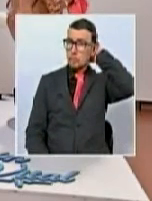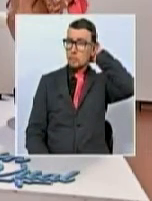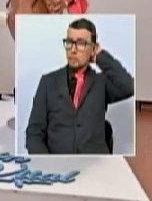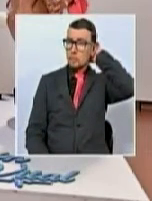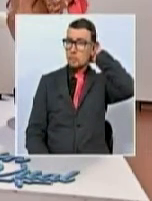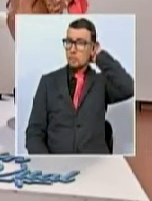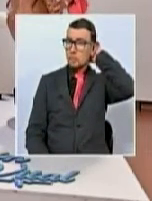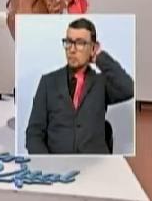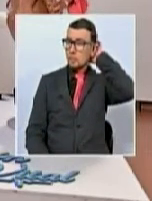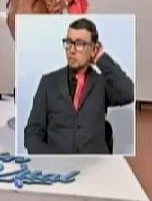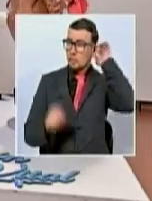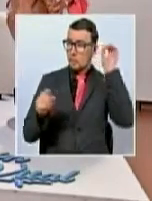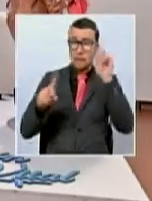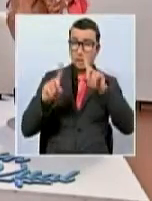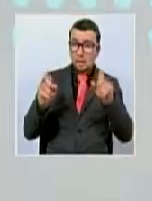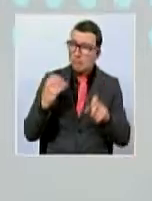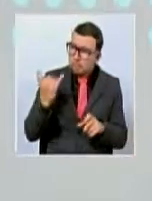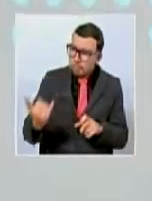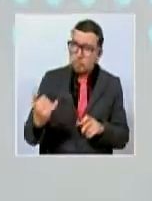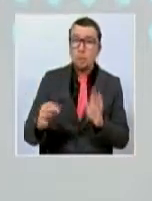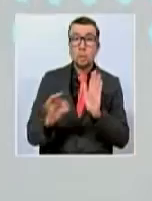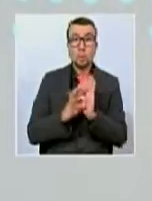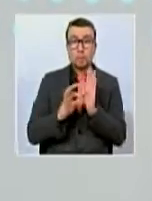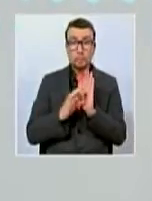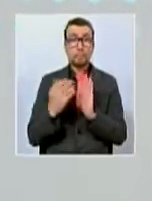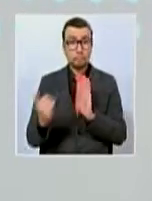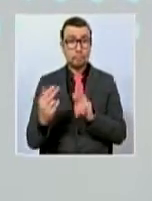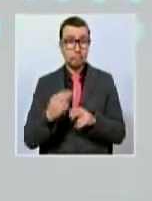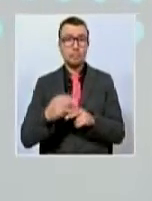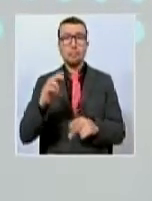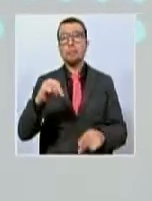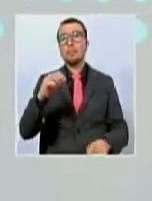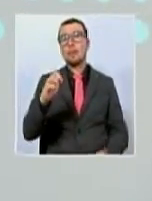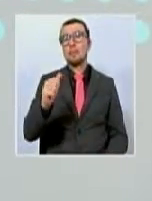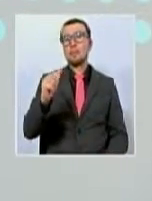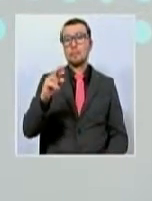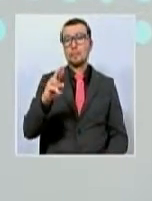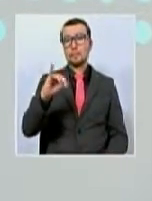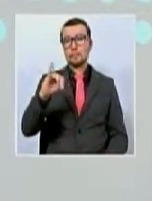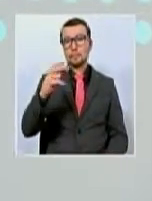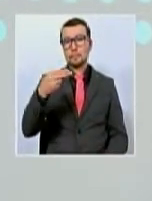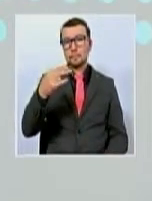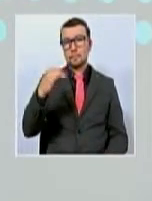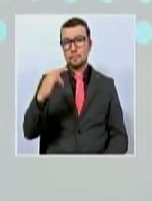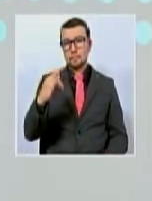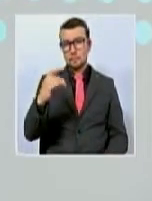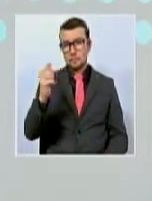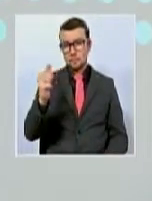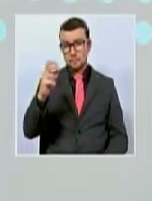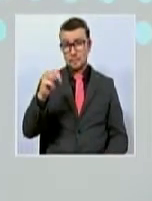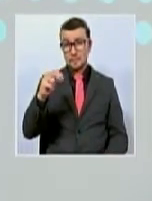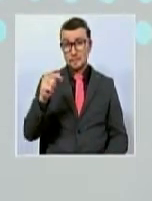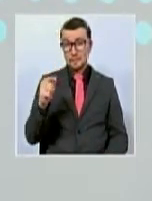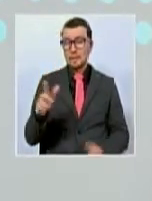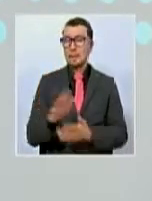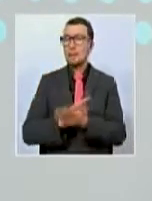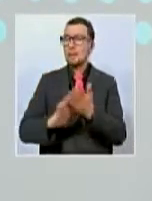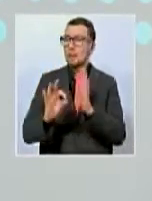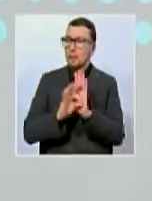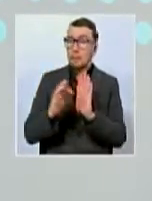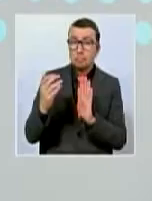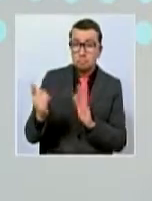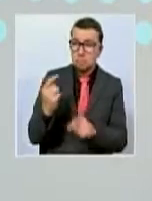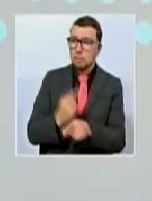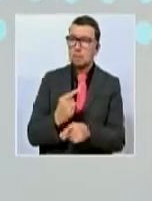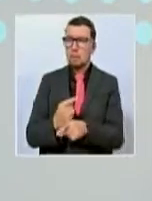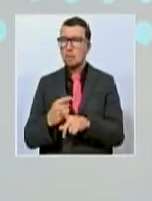como bien lo hemos visto, es un tema que es un boom, ¿cierto?, que hay en el momento. Sin embargo, también hay que tener en cuenta unas consideraciones de tipo